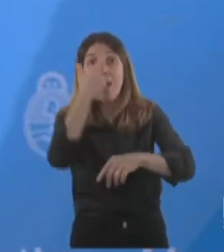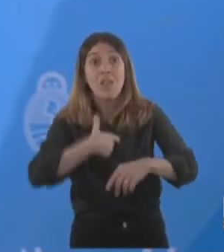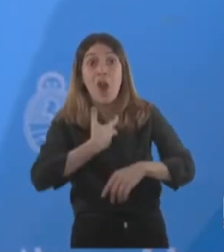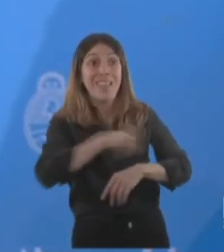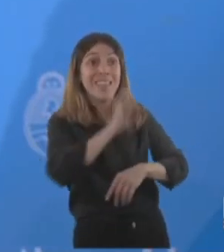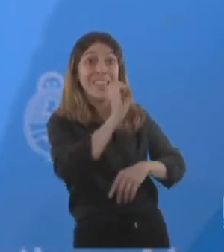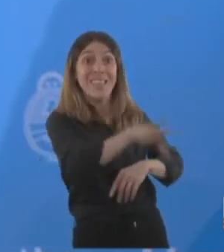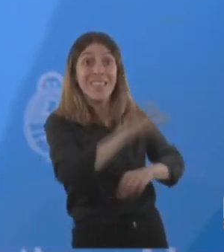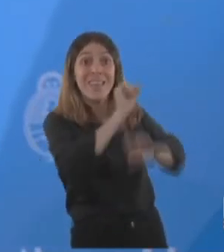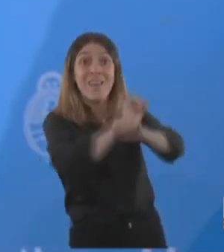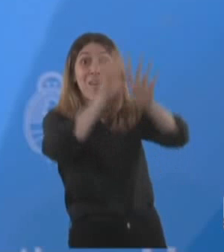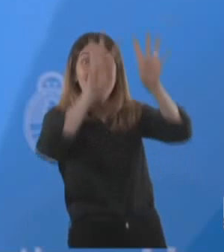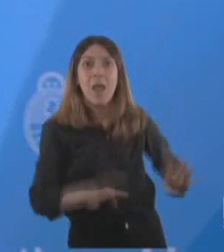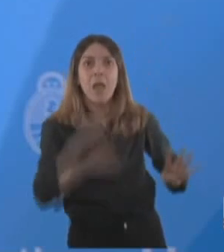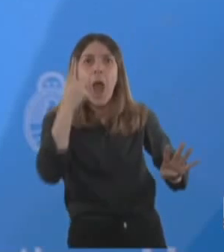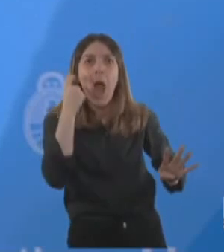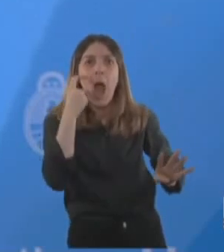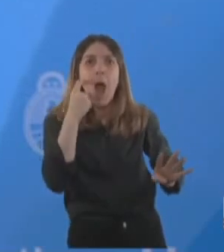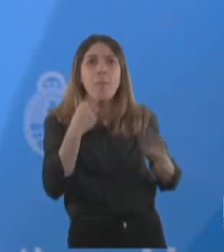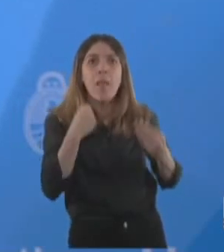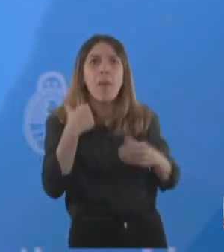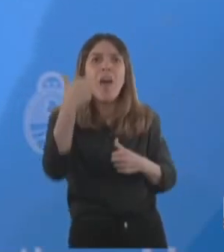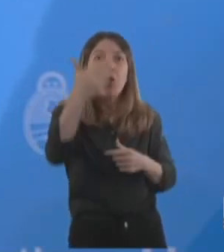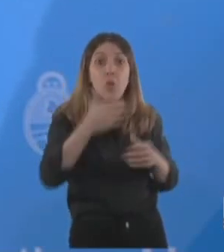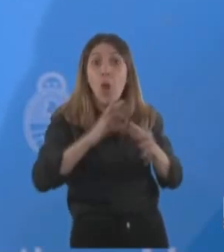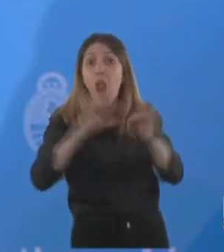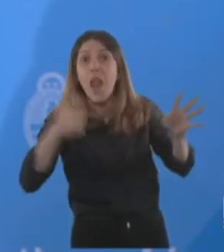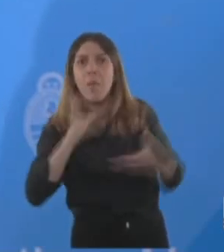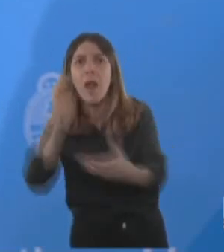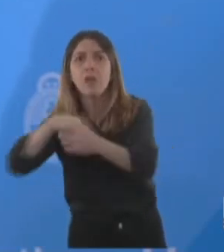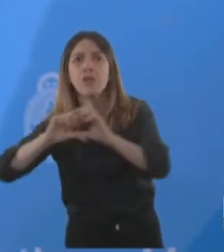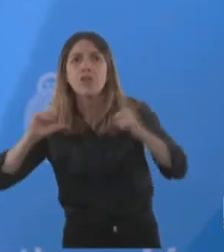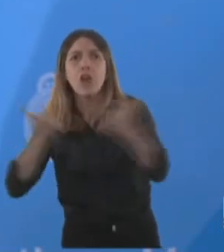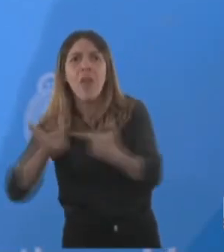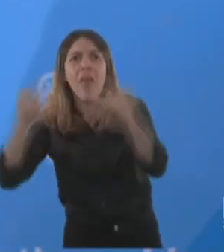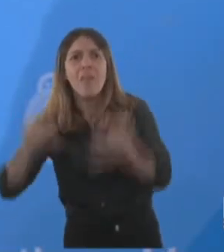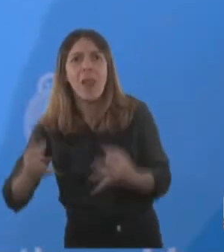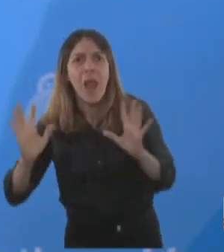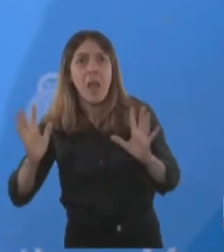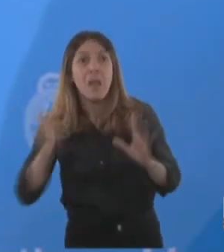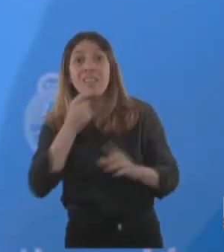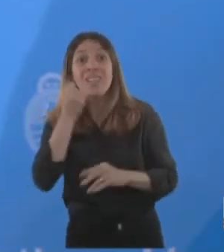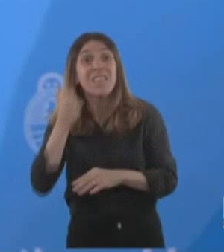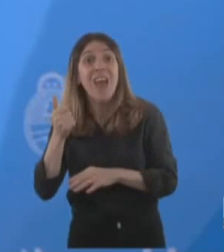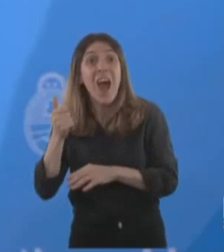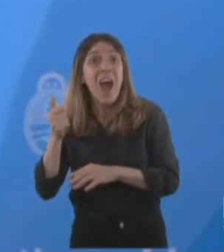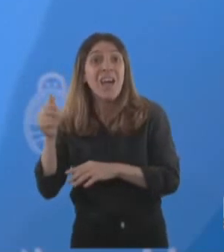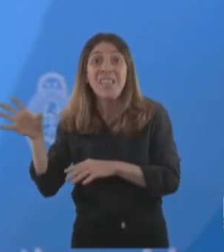resocializarse y no solo para que padezca. Ya de por sí la pena es un padecimiento.